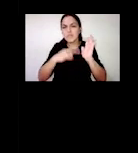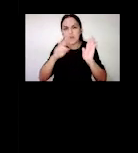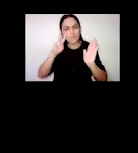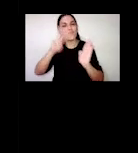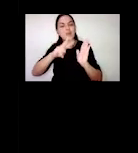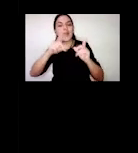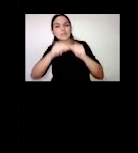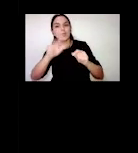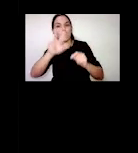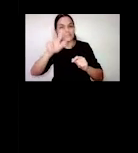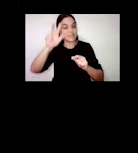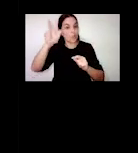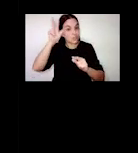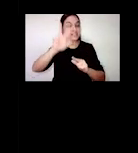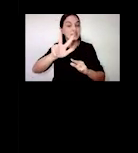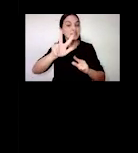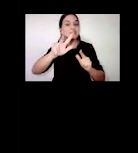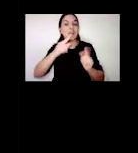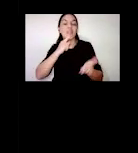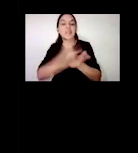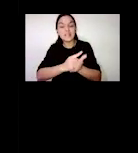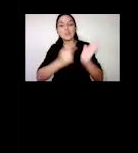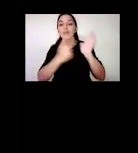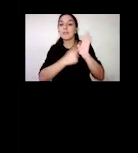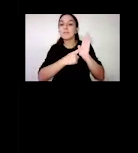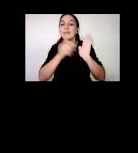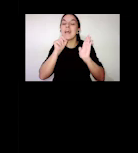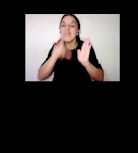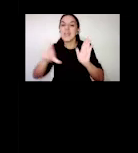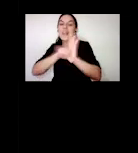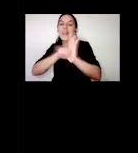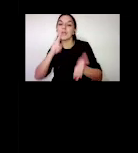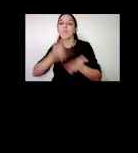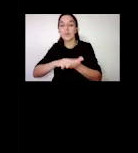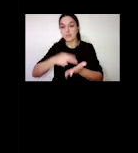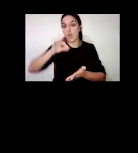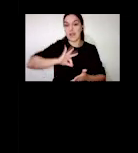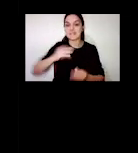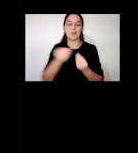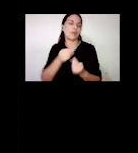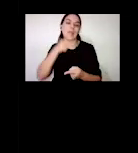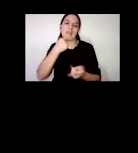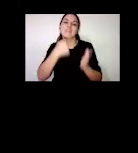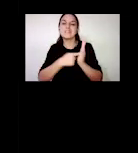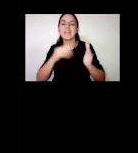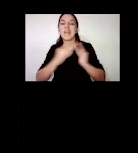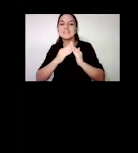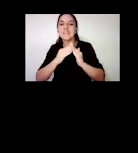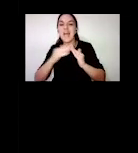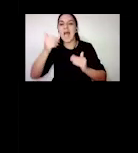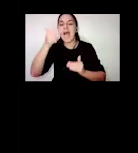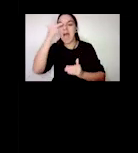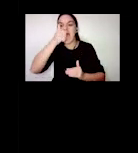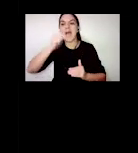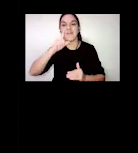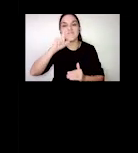del decreto reglamentario, pero de la ley de impuesto a las ganancias. ¿Por qué? Ahí me define casa-habitación. Y me lo define,